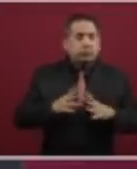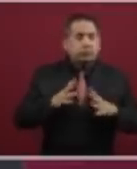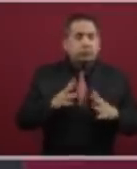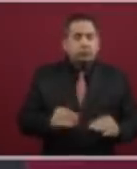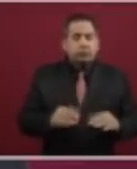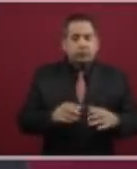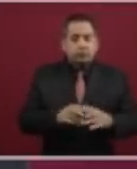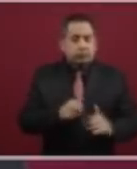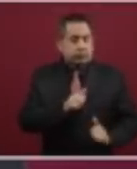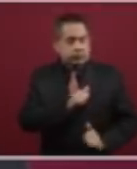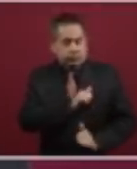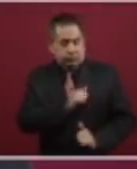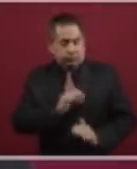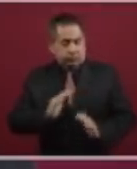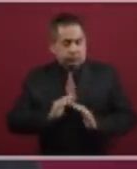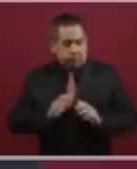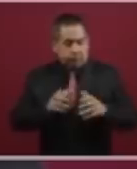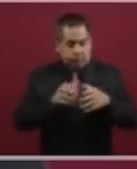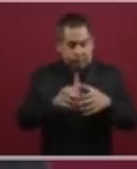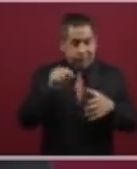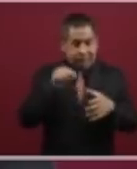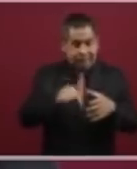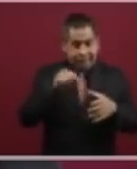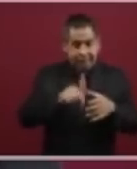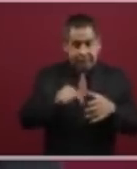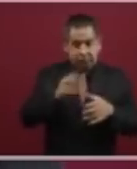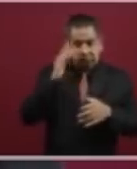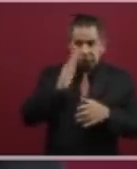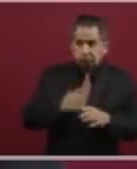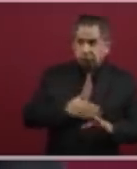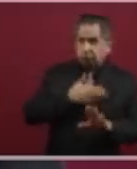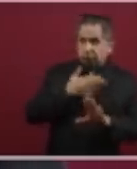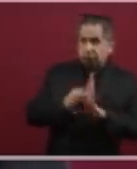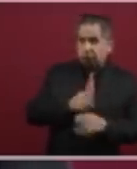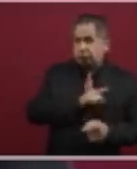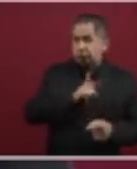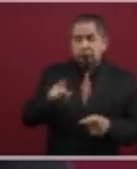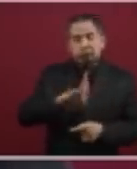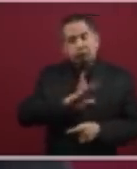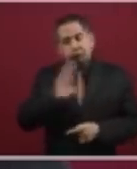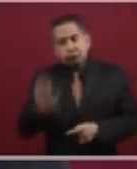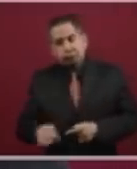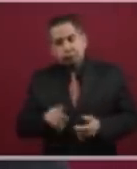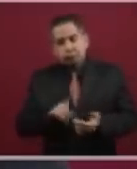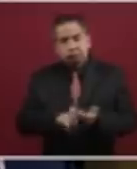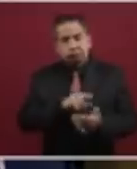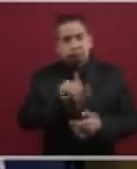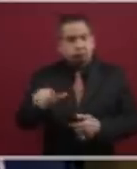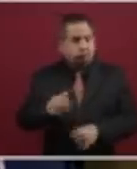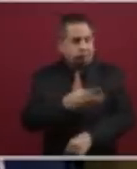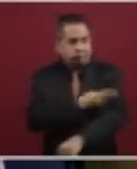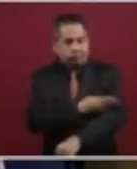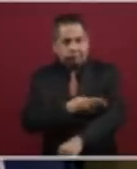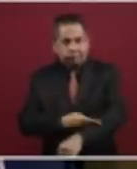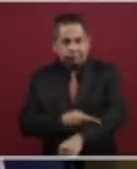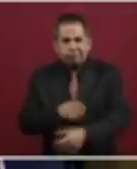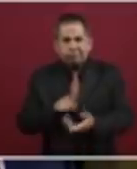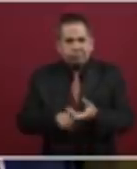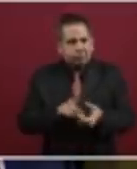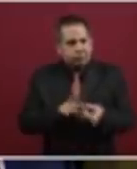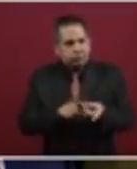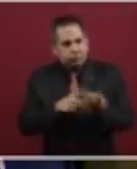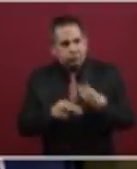los militares golpistas que asesinaron a Madero.